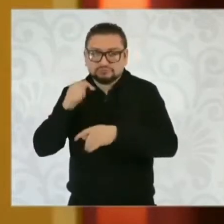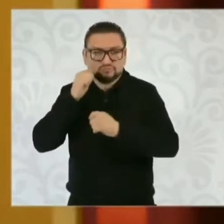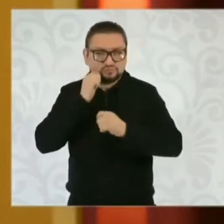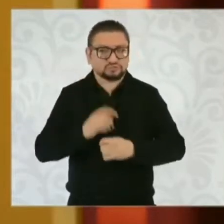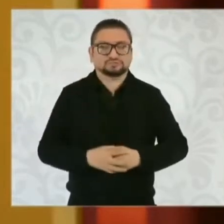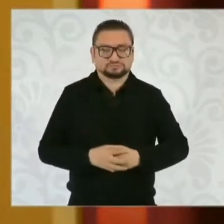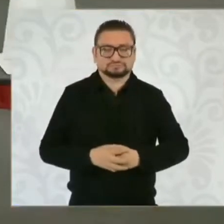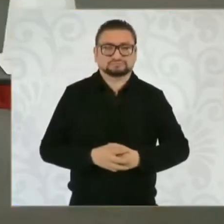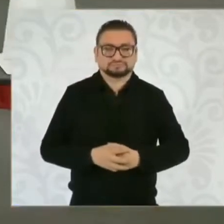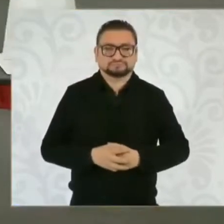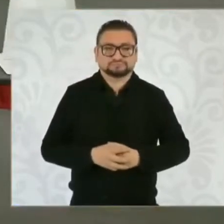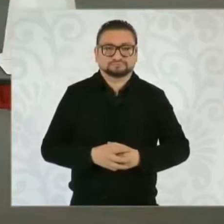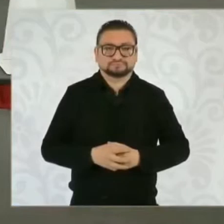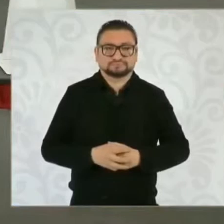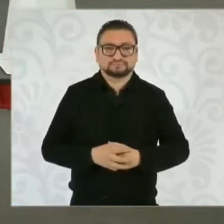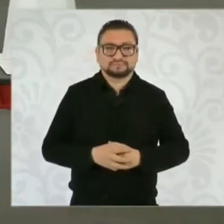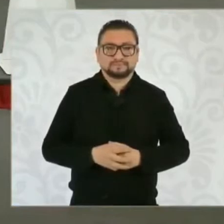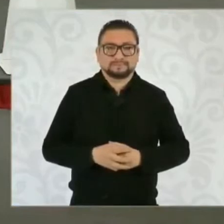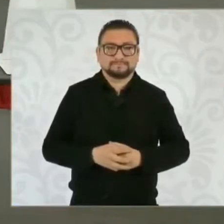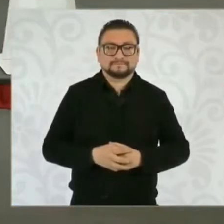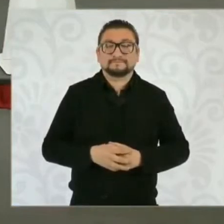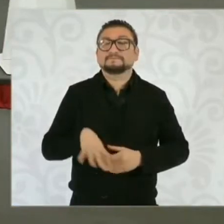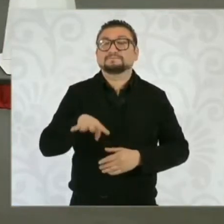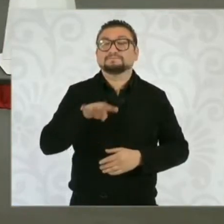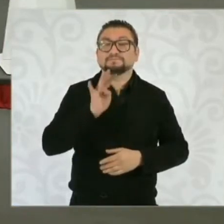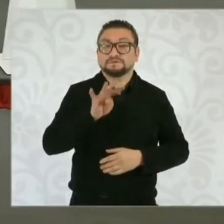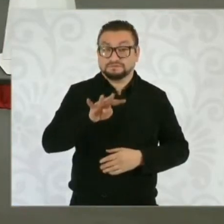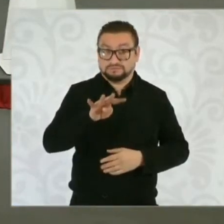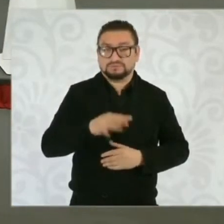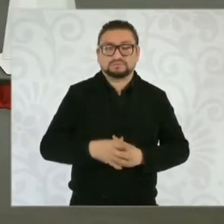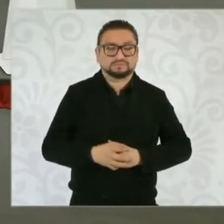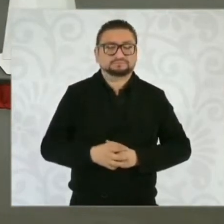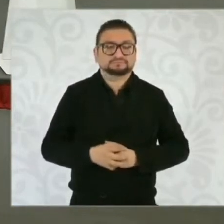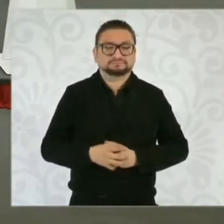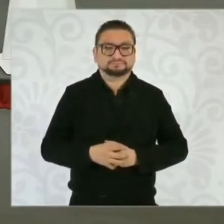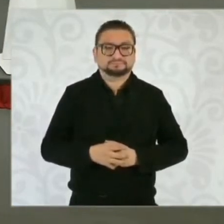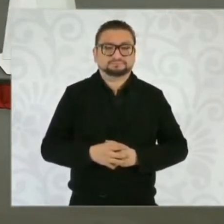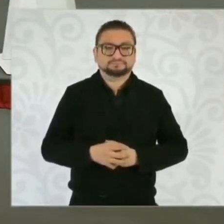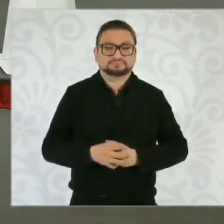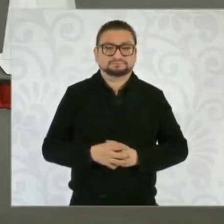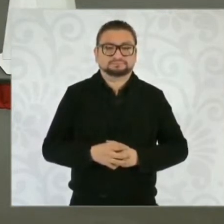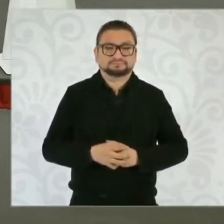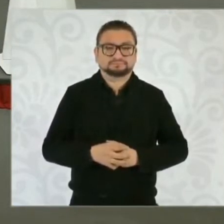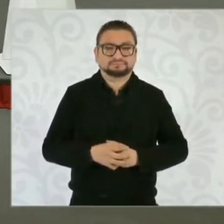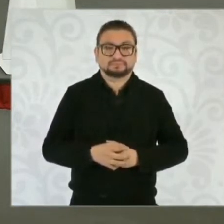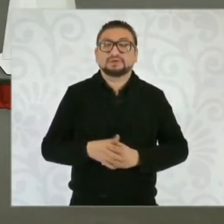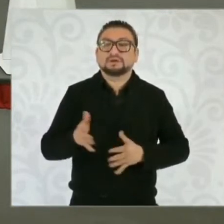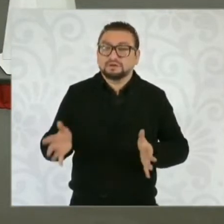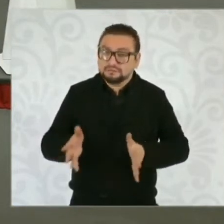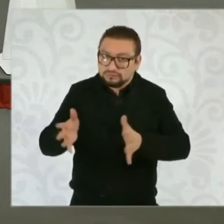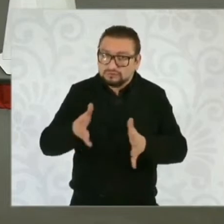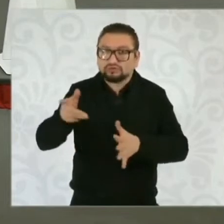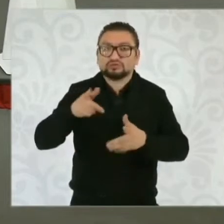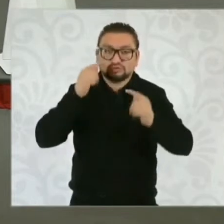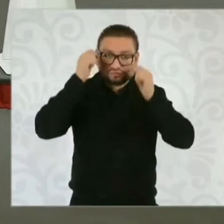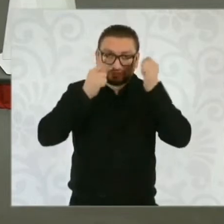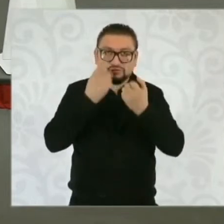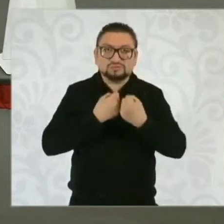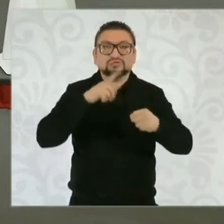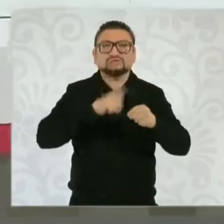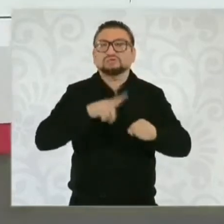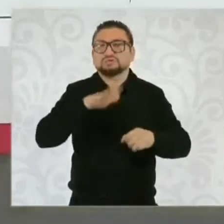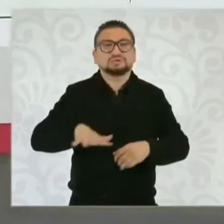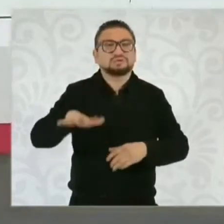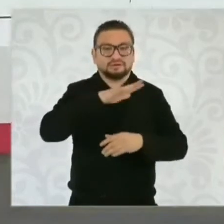trabajador. Adelante. 19, impulsar un paquete de turismo social para aprovechar la